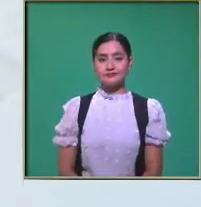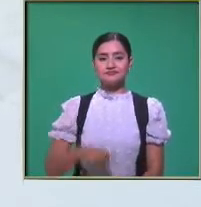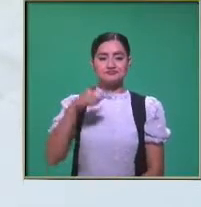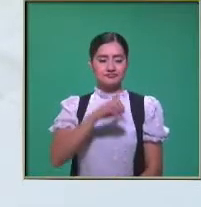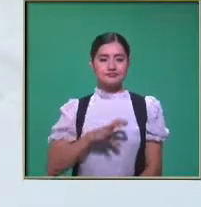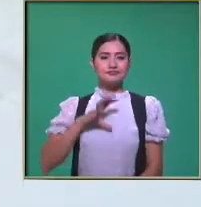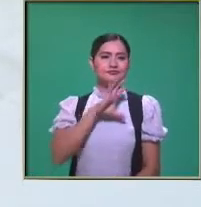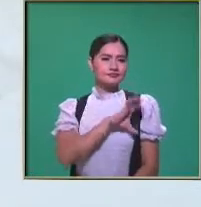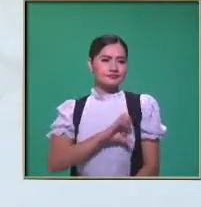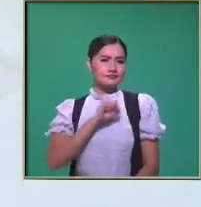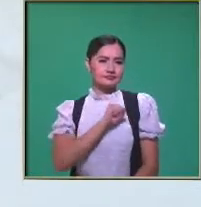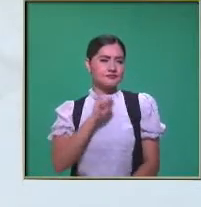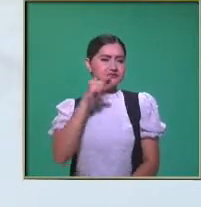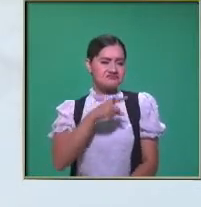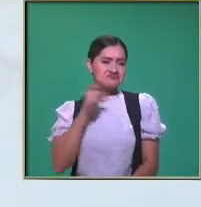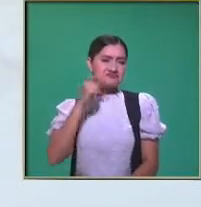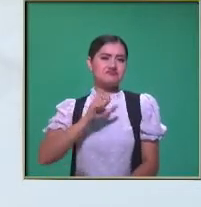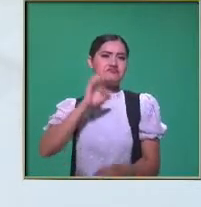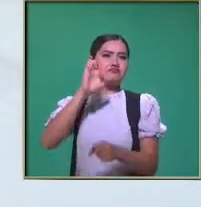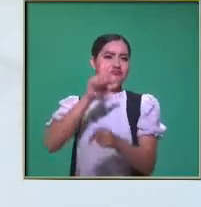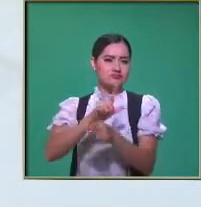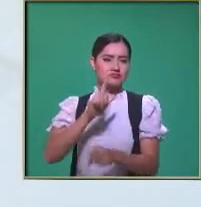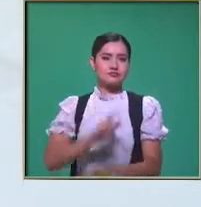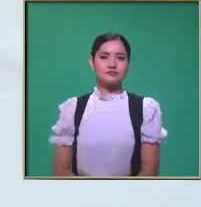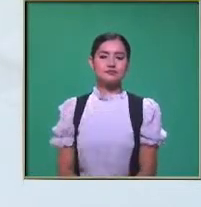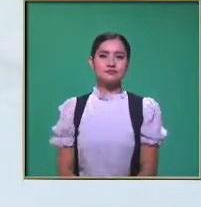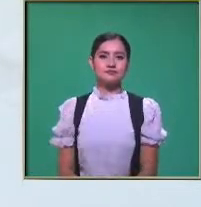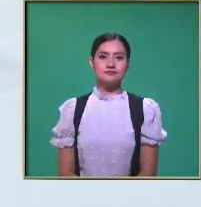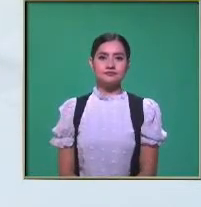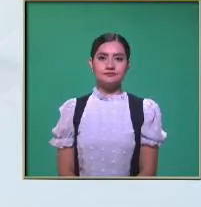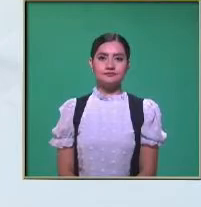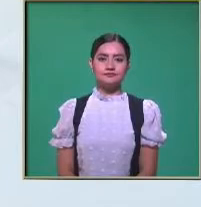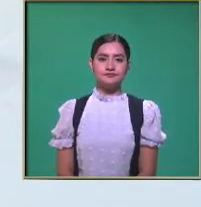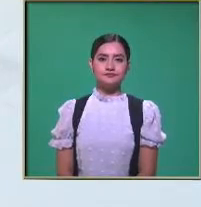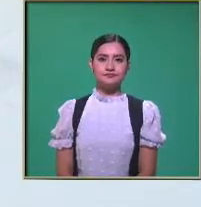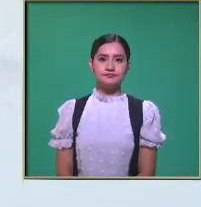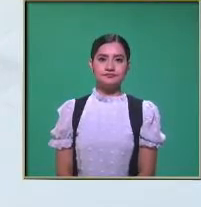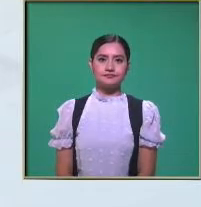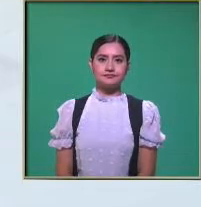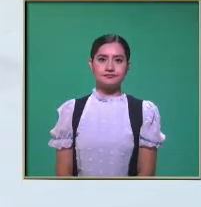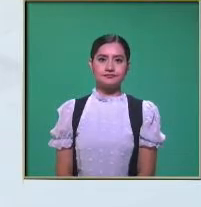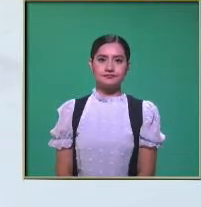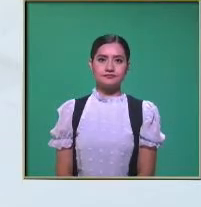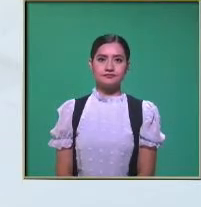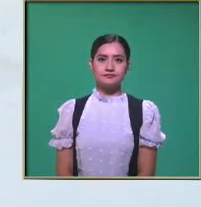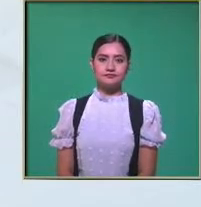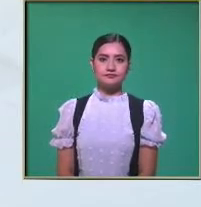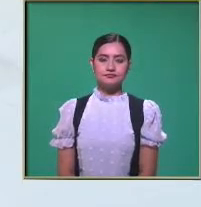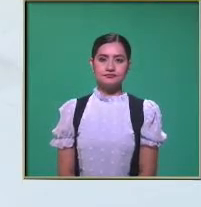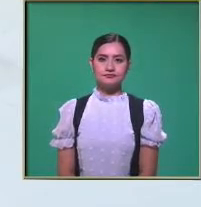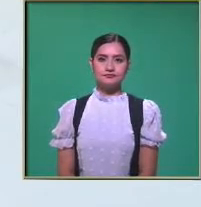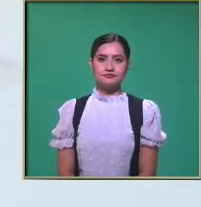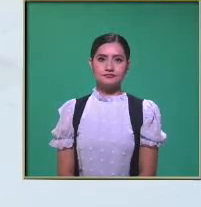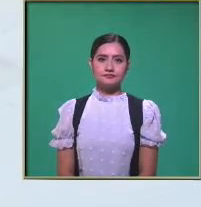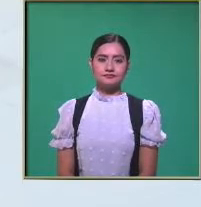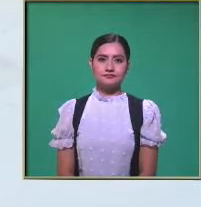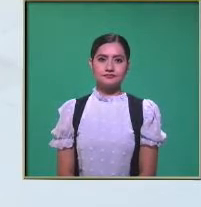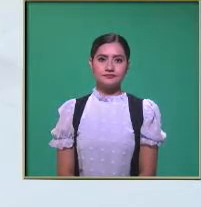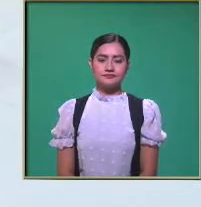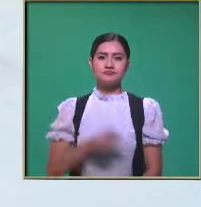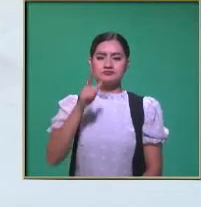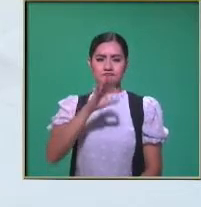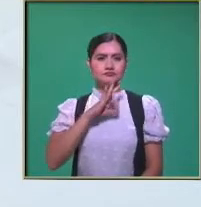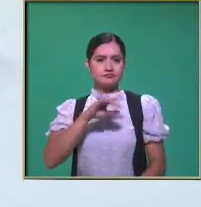especialmente, ¿verdad? Porque fueron muy divertidas. Así es, sí, porque, pues, te ofrecieron muchas posibilidades de juego